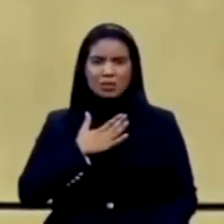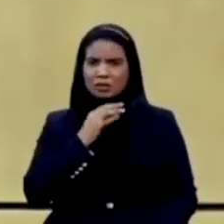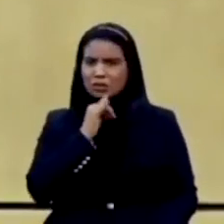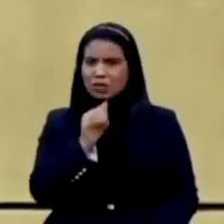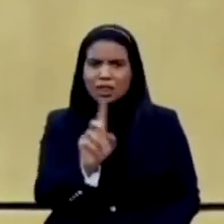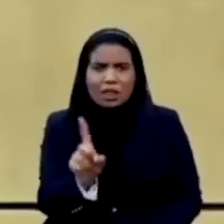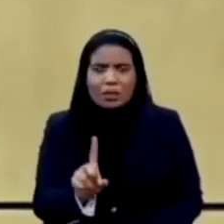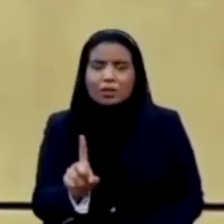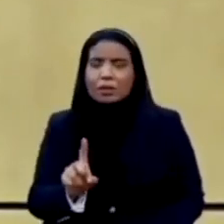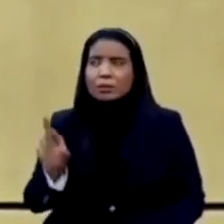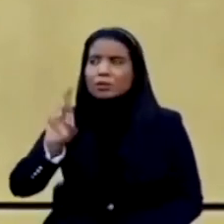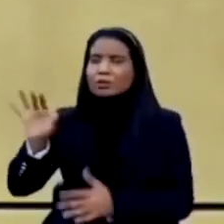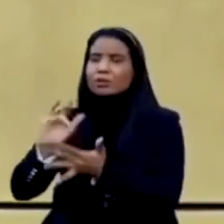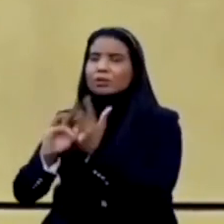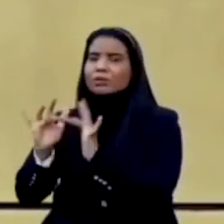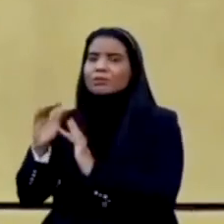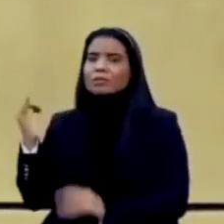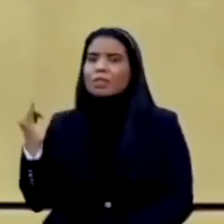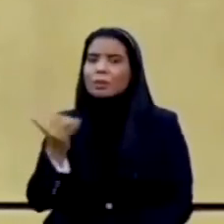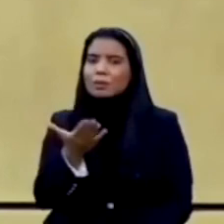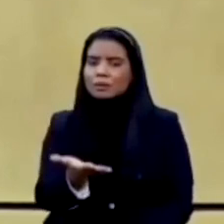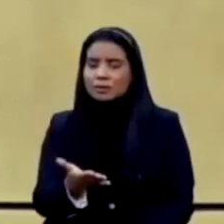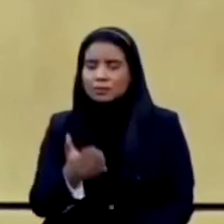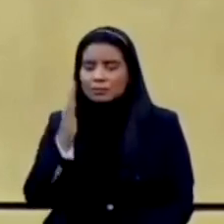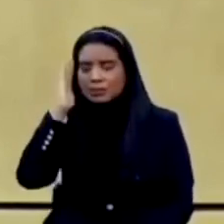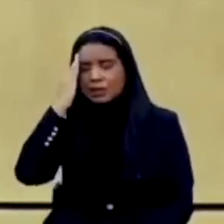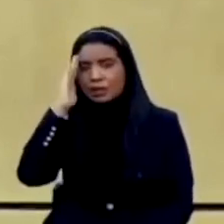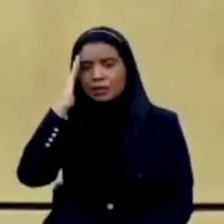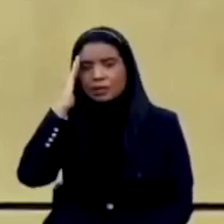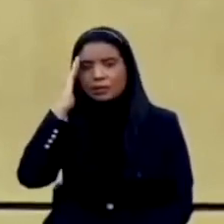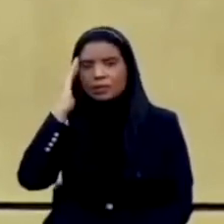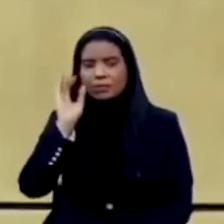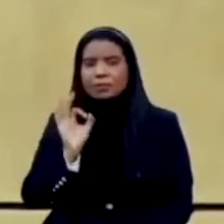es por la palabra de él entendieron sí o no